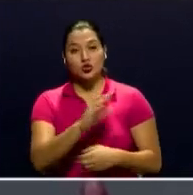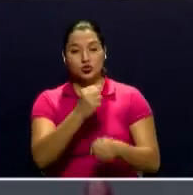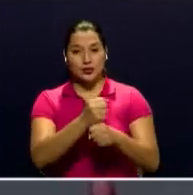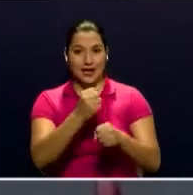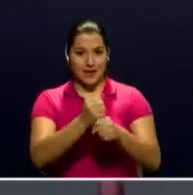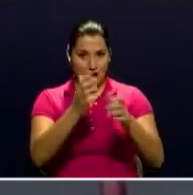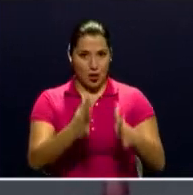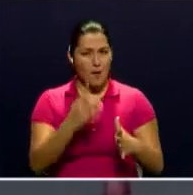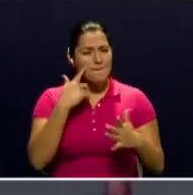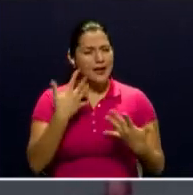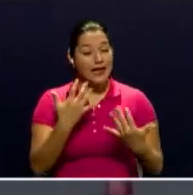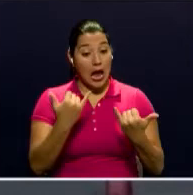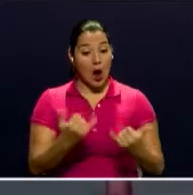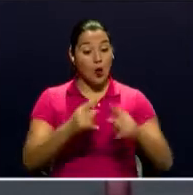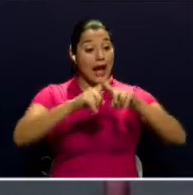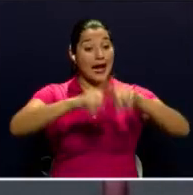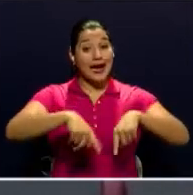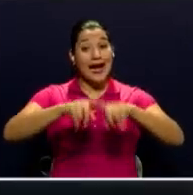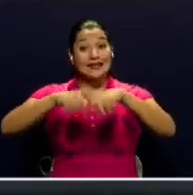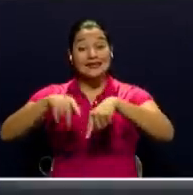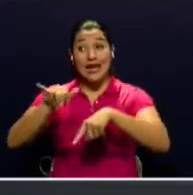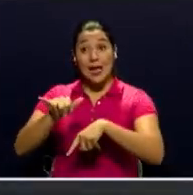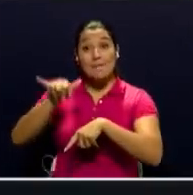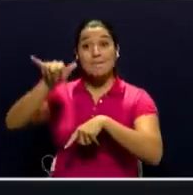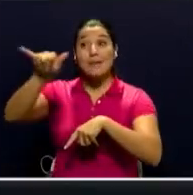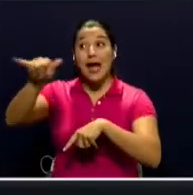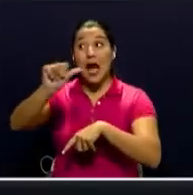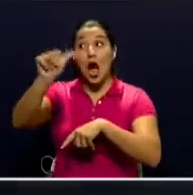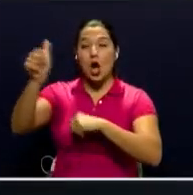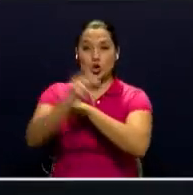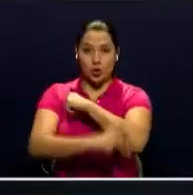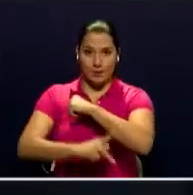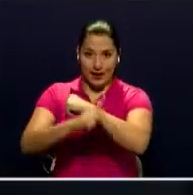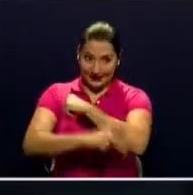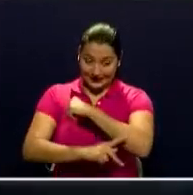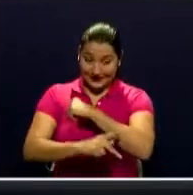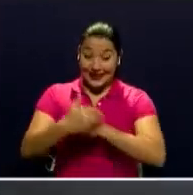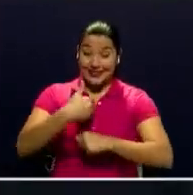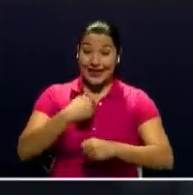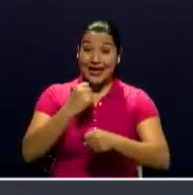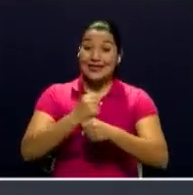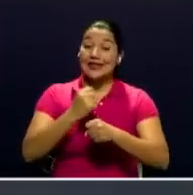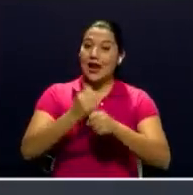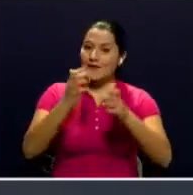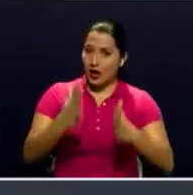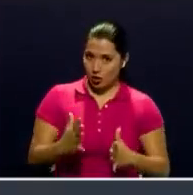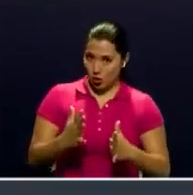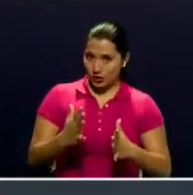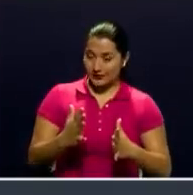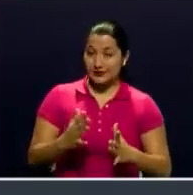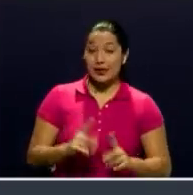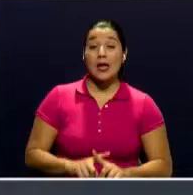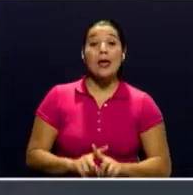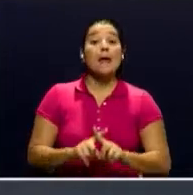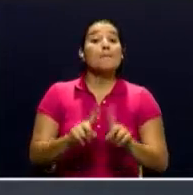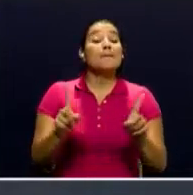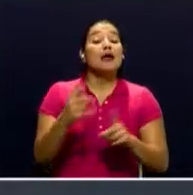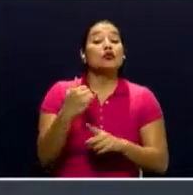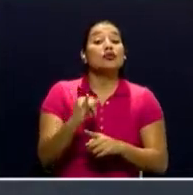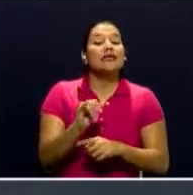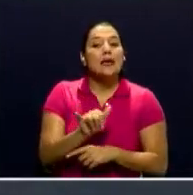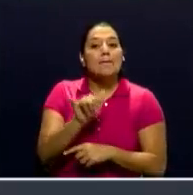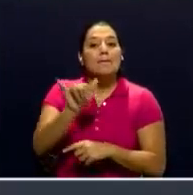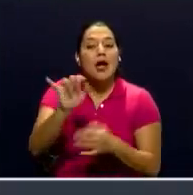procedan de inmediato a cancelar los viajes oficiales al extranjero de sus funcionarios y funcionarias, salvo aquellos viajes que sean